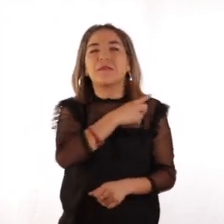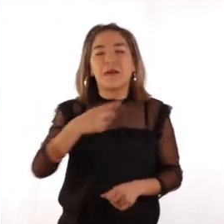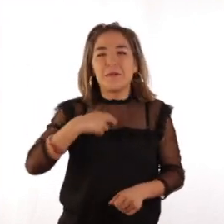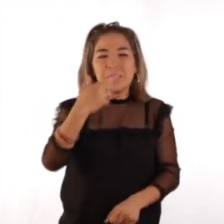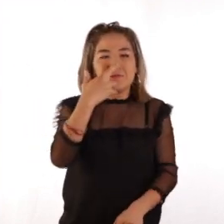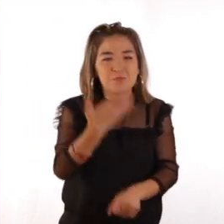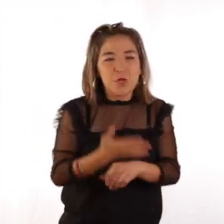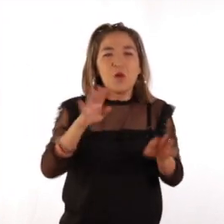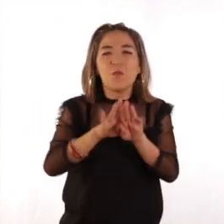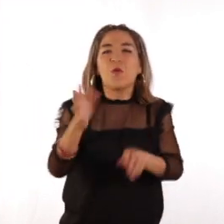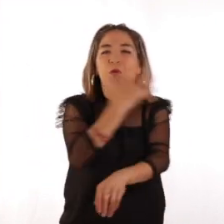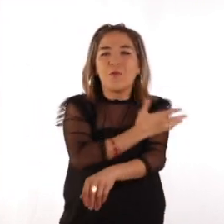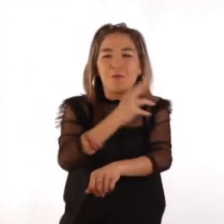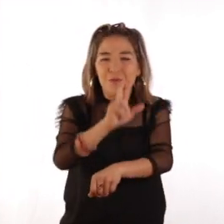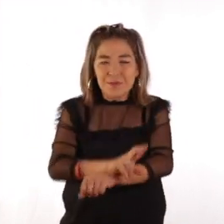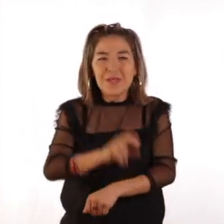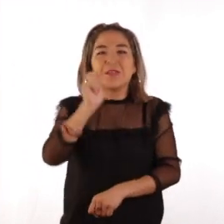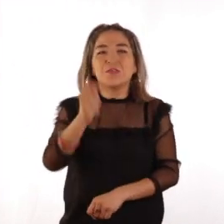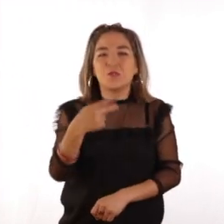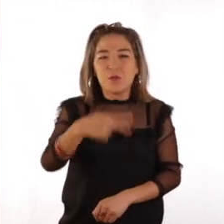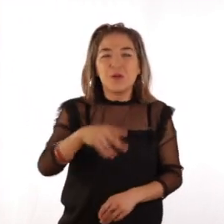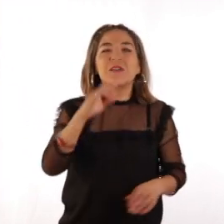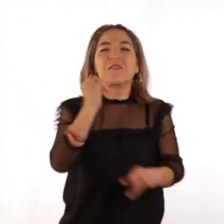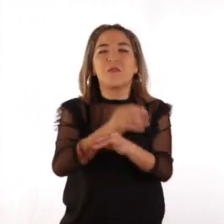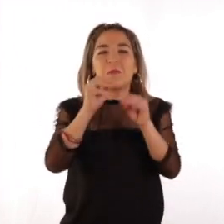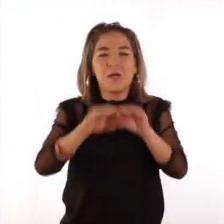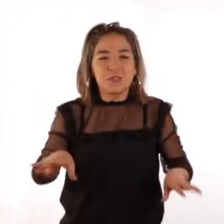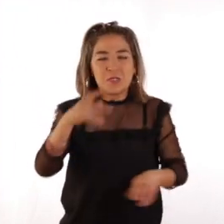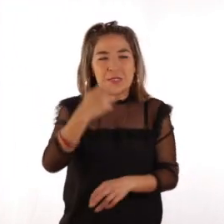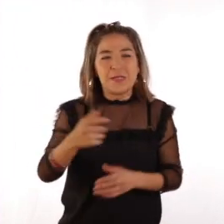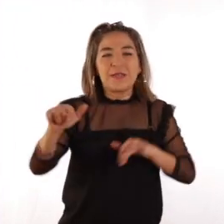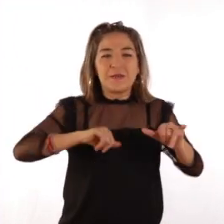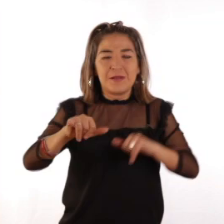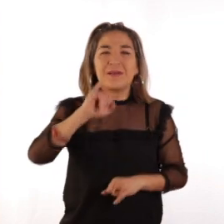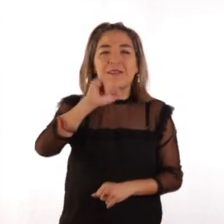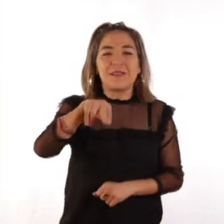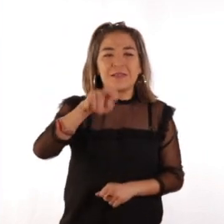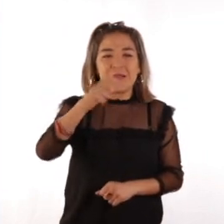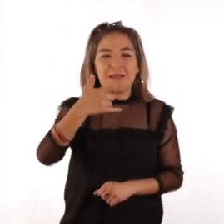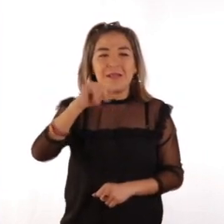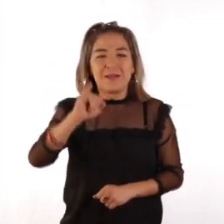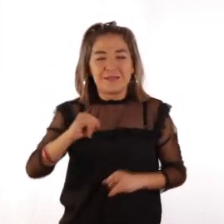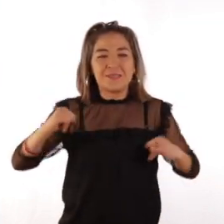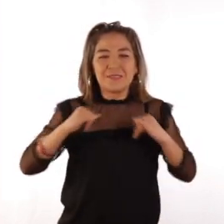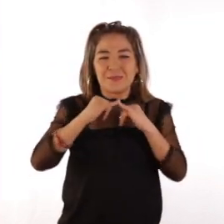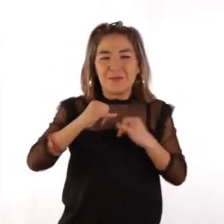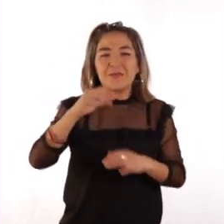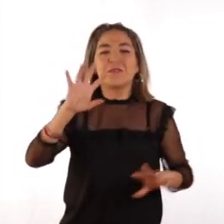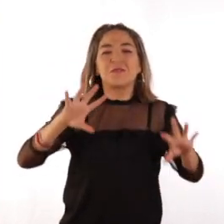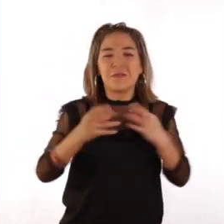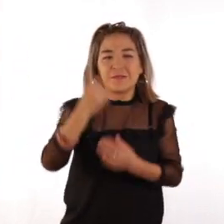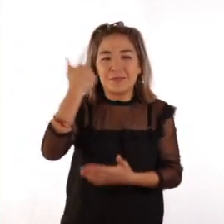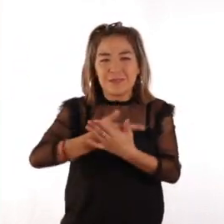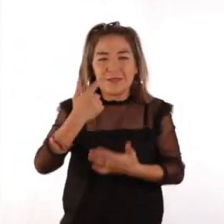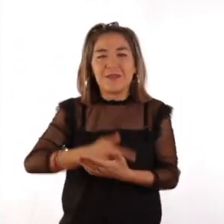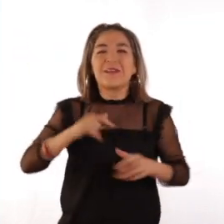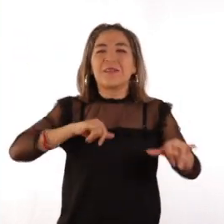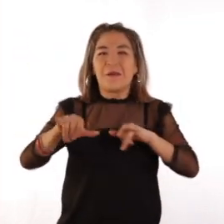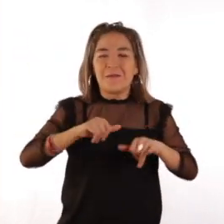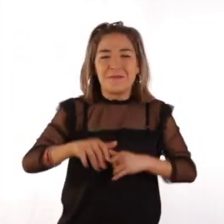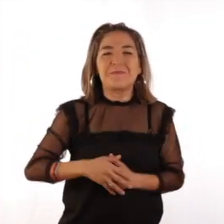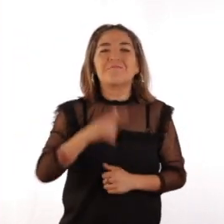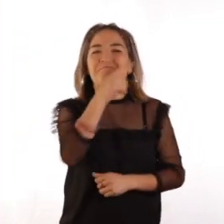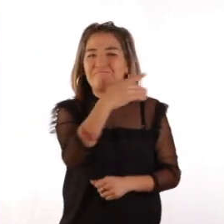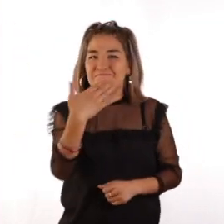responsable de normar y coordinar el Sistema Nacional de Información y Estadística y Geografía. INEGI, el Instituto Nacional de Estadística y